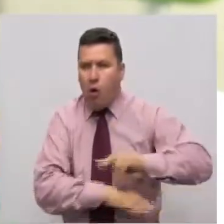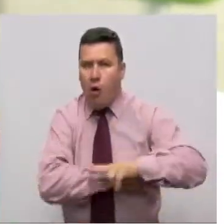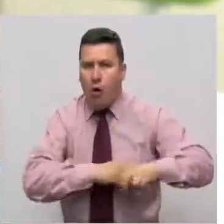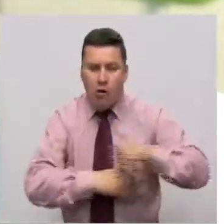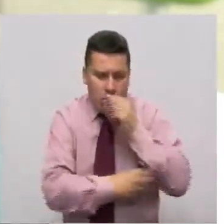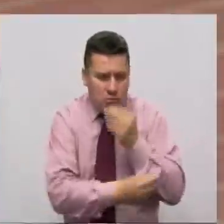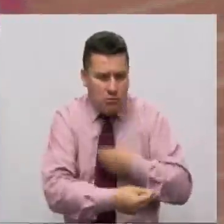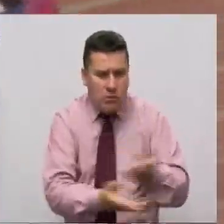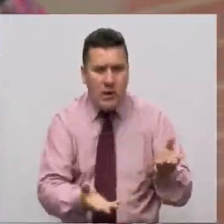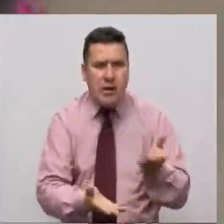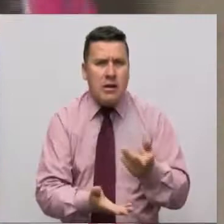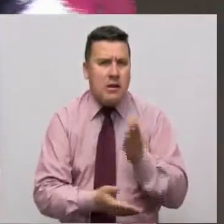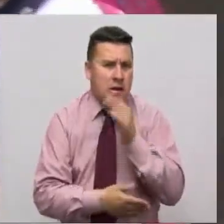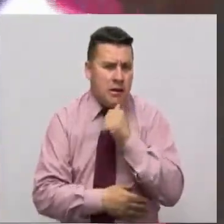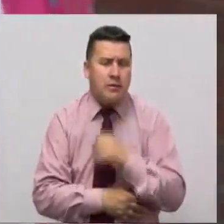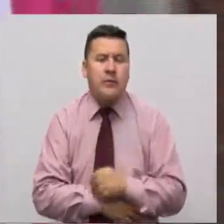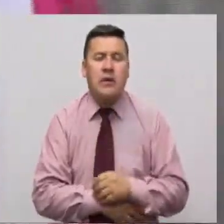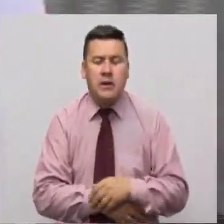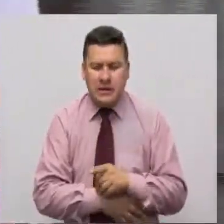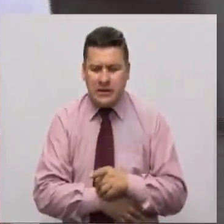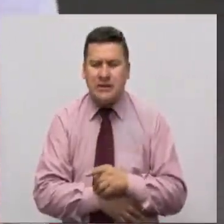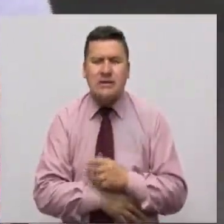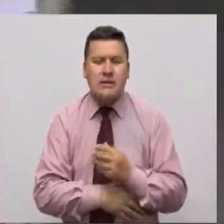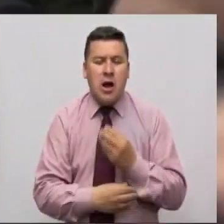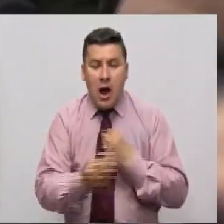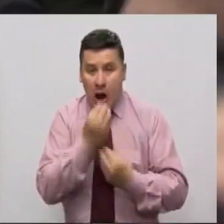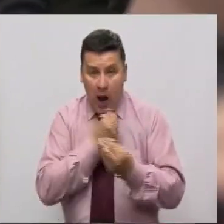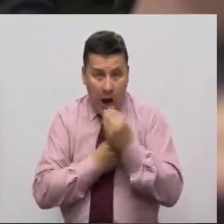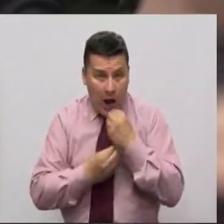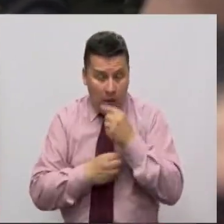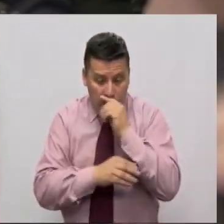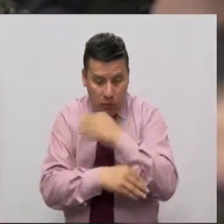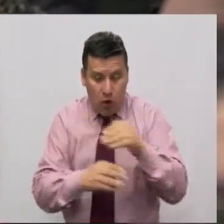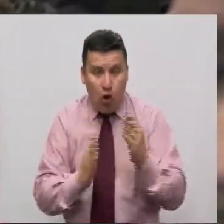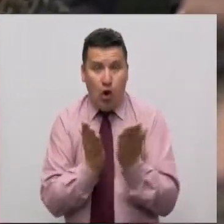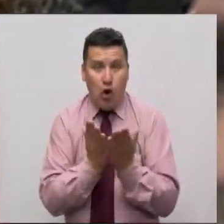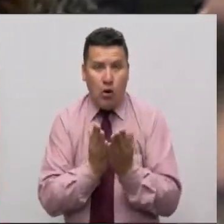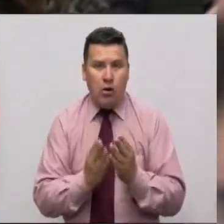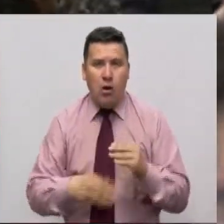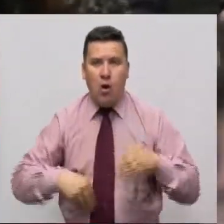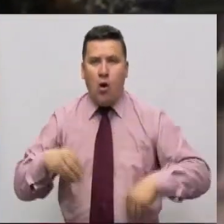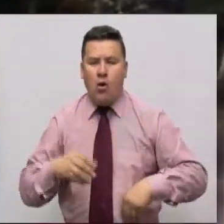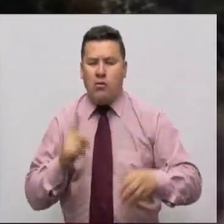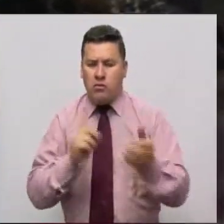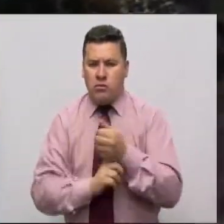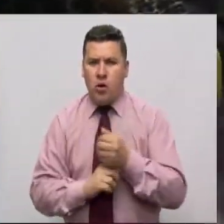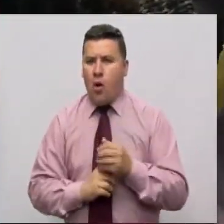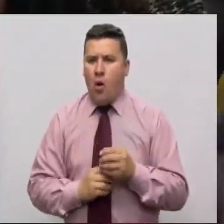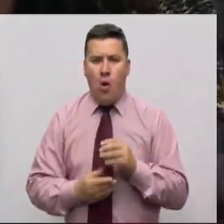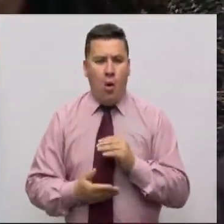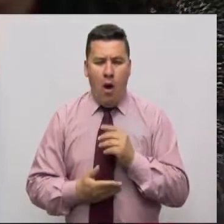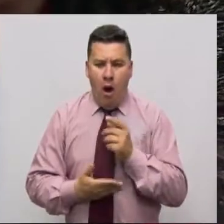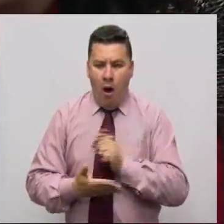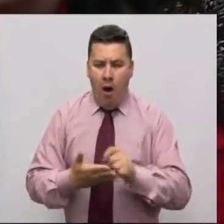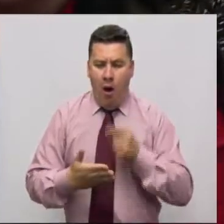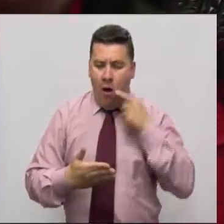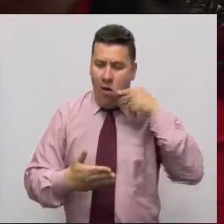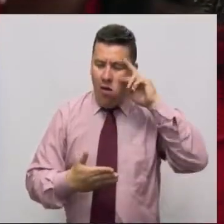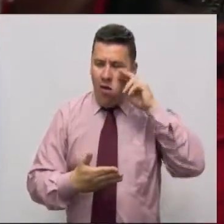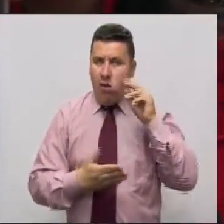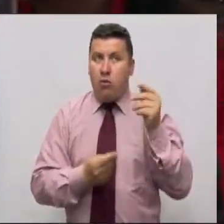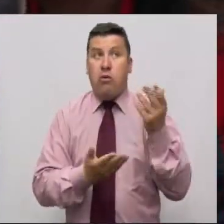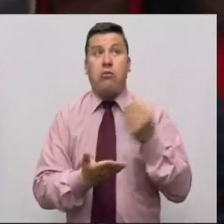Igualmente, al PAE, en el PAE, el programa Alimentación Escolar, los corruptos le encontraron un modus operandi